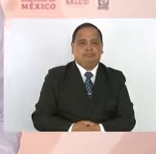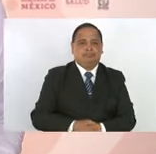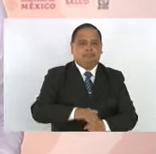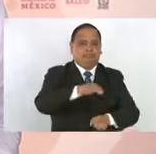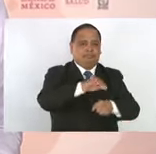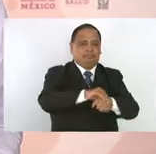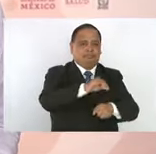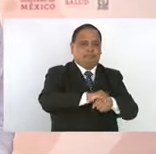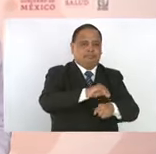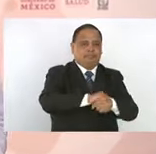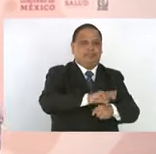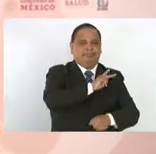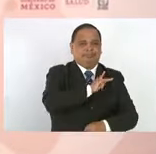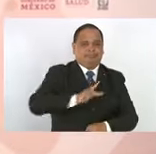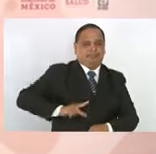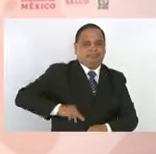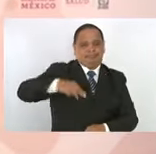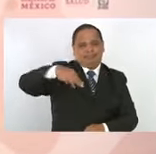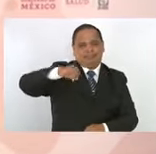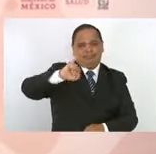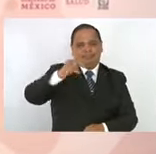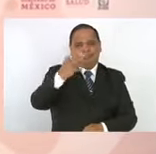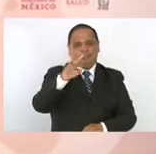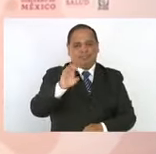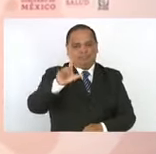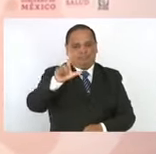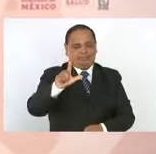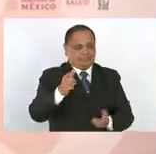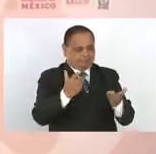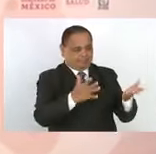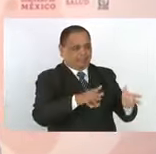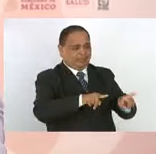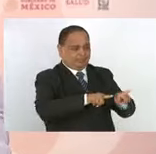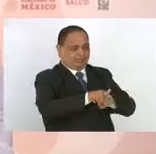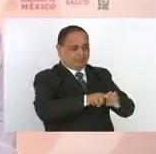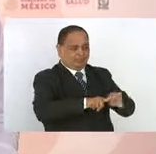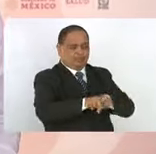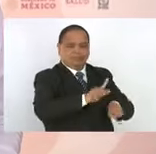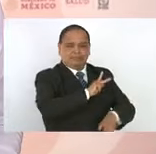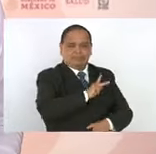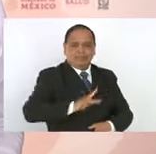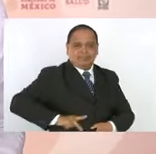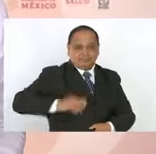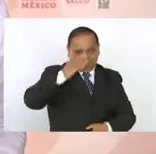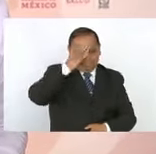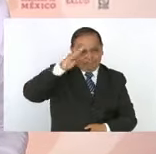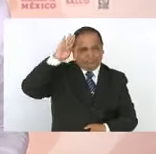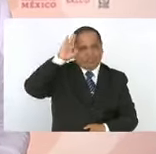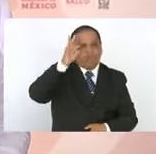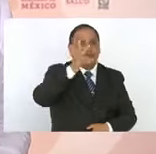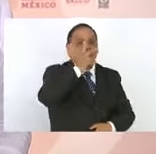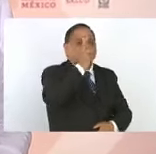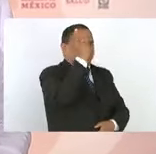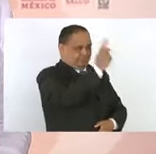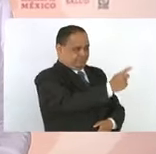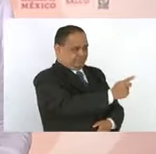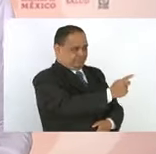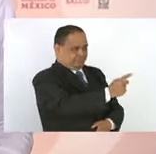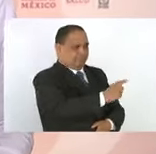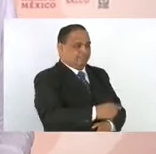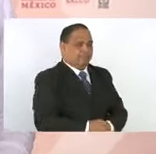Miguel Díaz-Canel, nuestro hermano, presidente de Cuba,